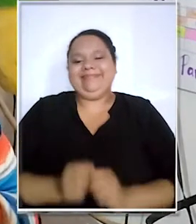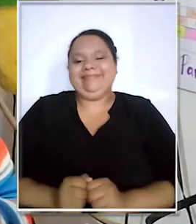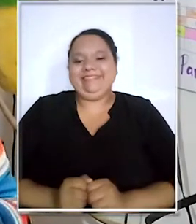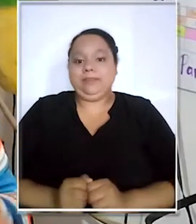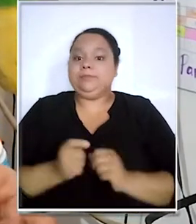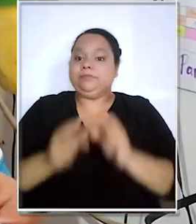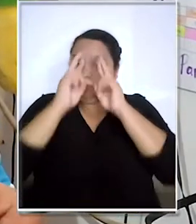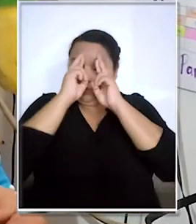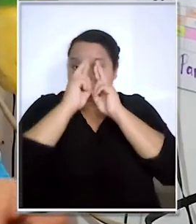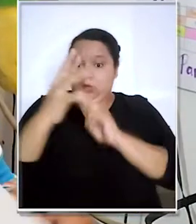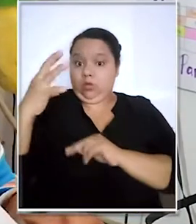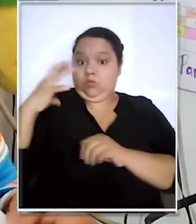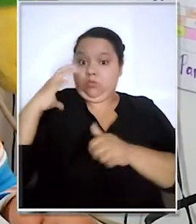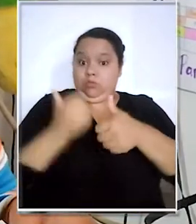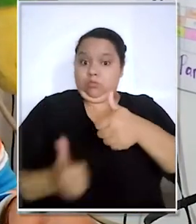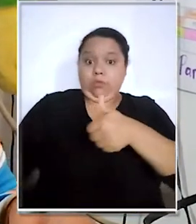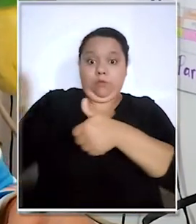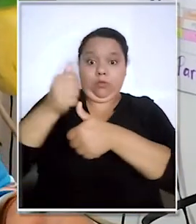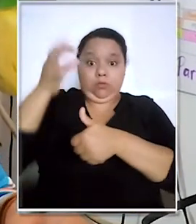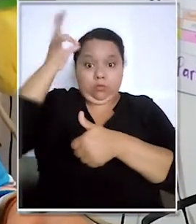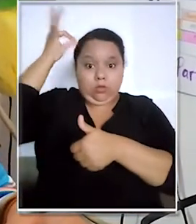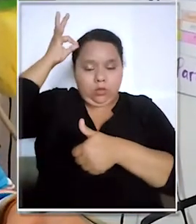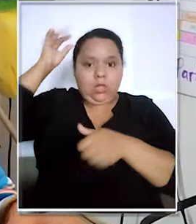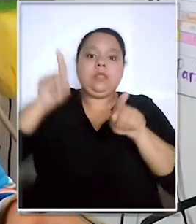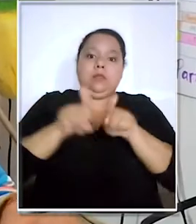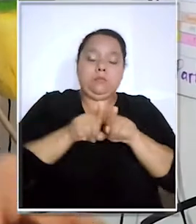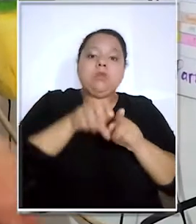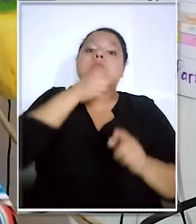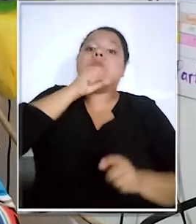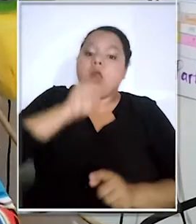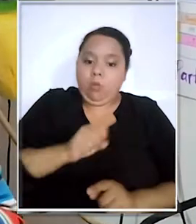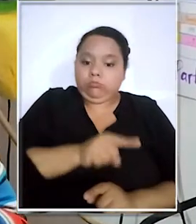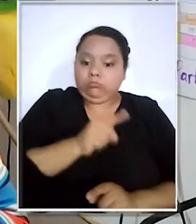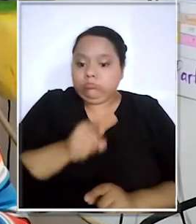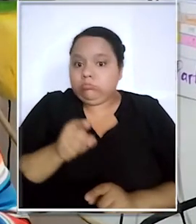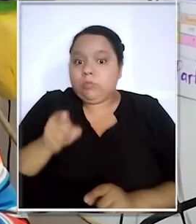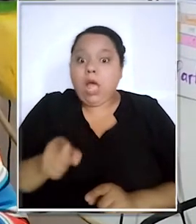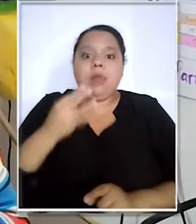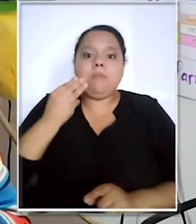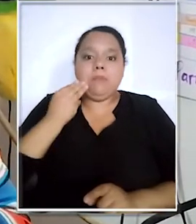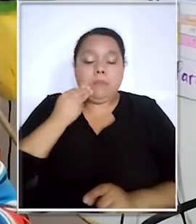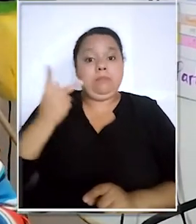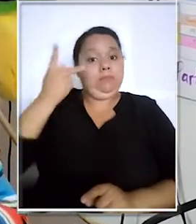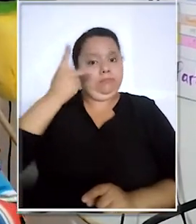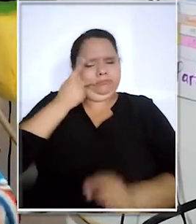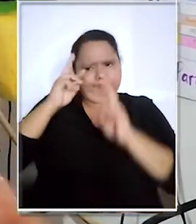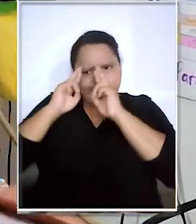Ellos respetan a su cacique, respetan a los ancianos, también respetan a la madre y